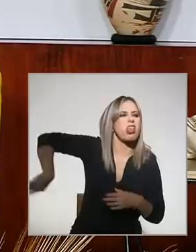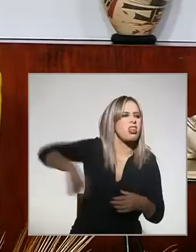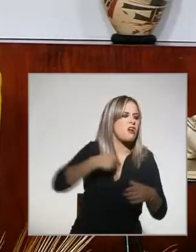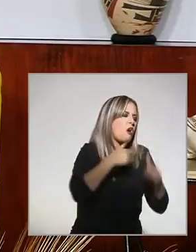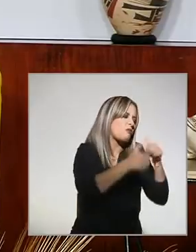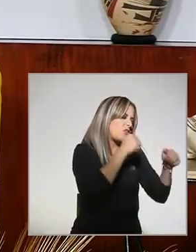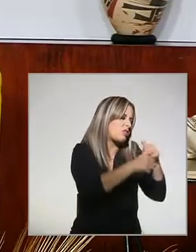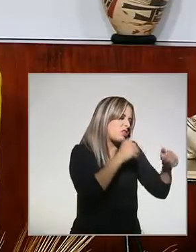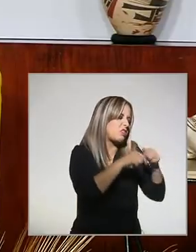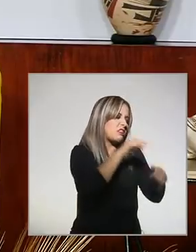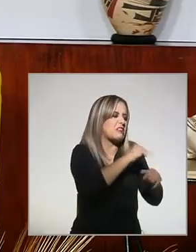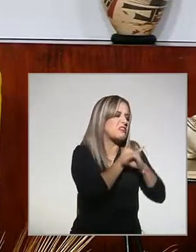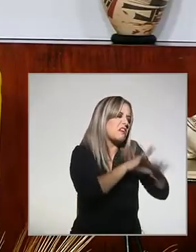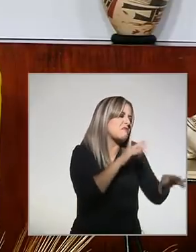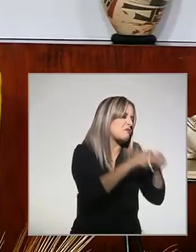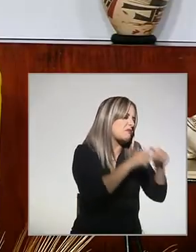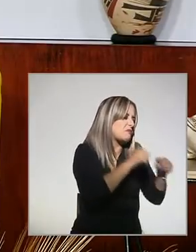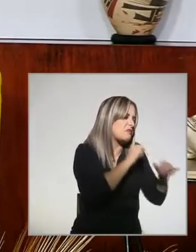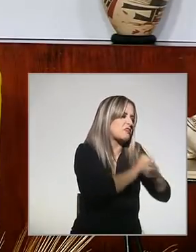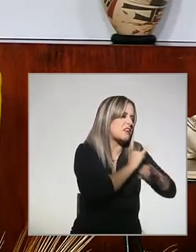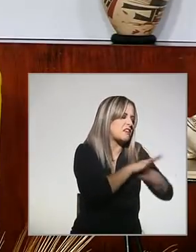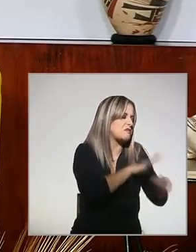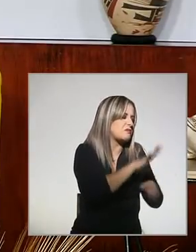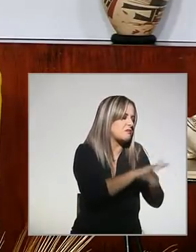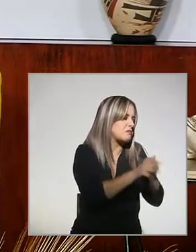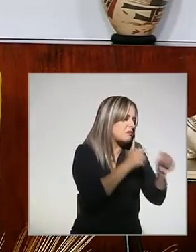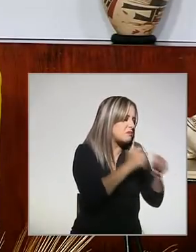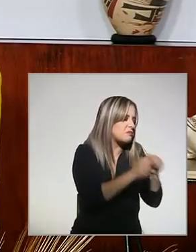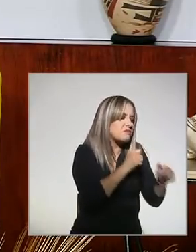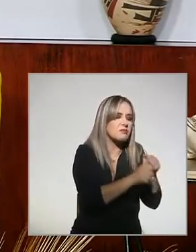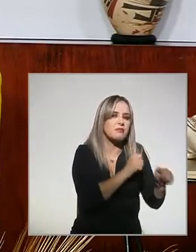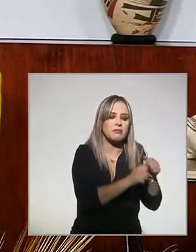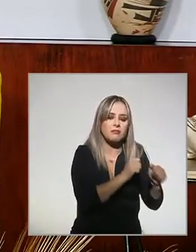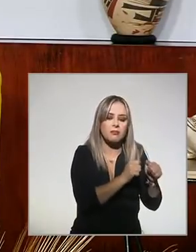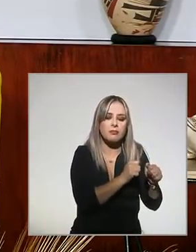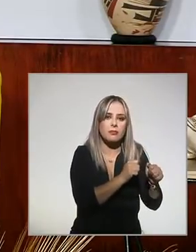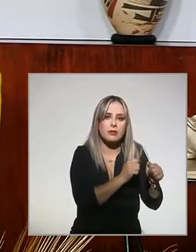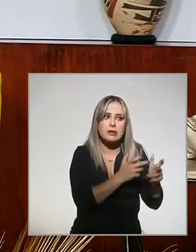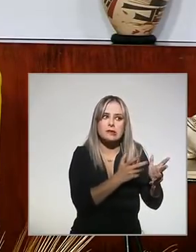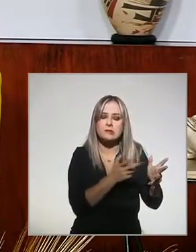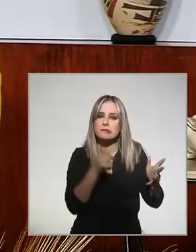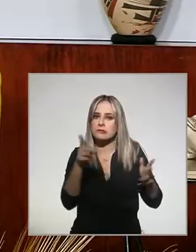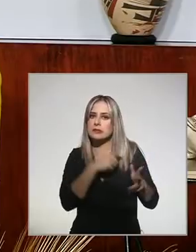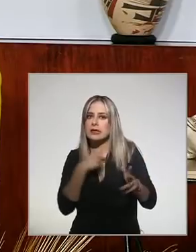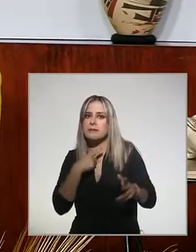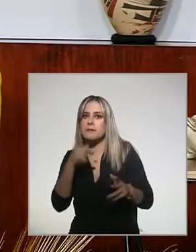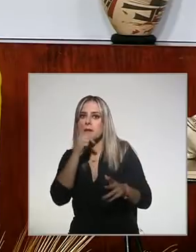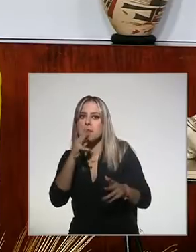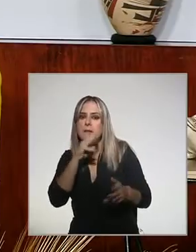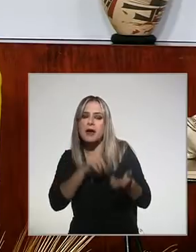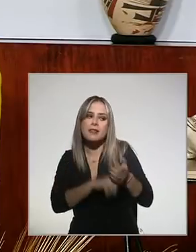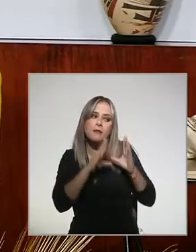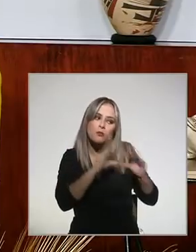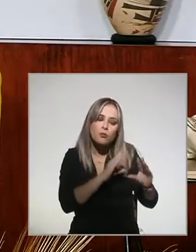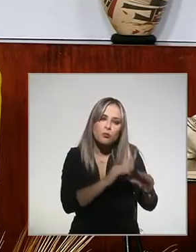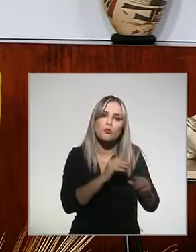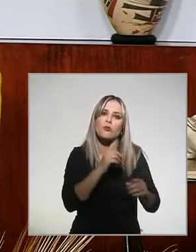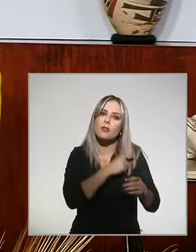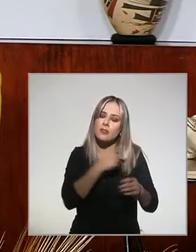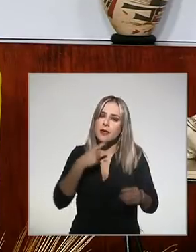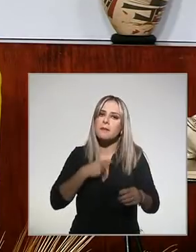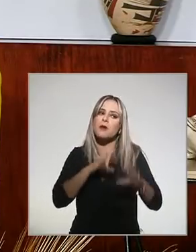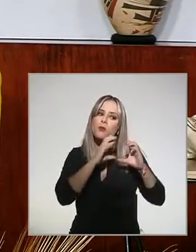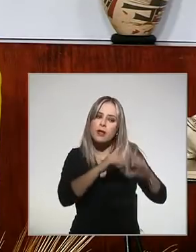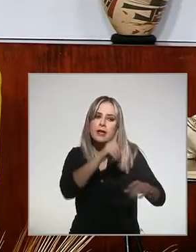algo, simplemente lo buscan en internet, tienen la información. Quieren aprender a hacer algo, buscan el tutorial. Pero ahí, ¿dónde